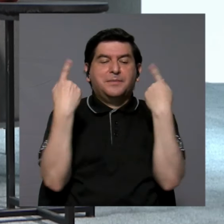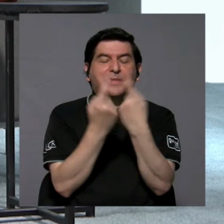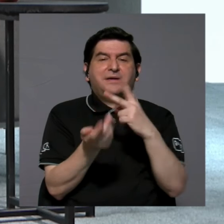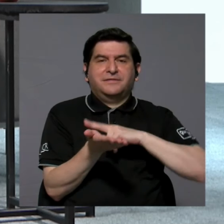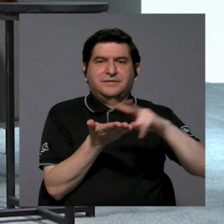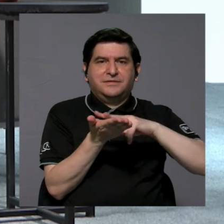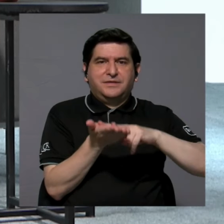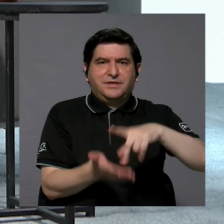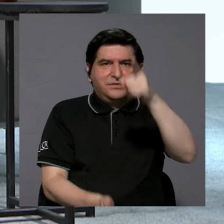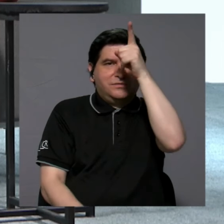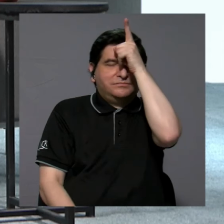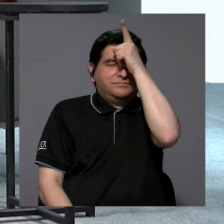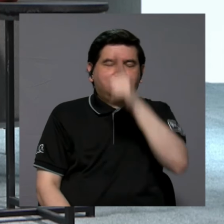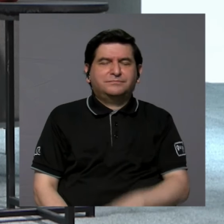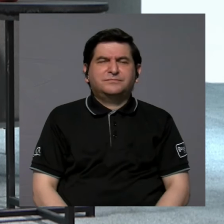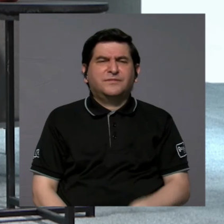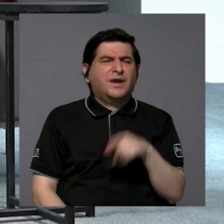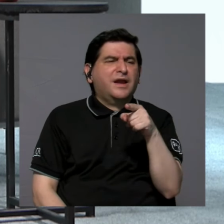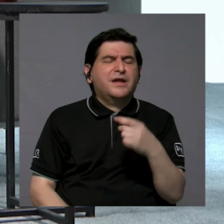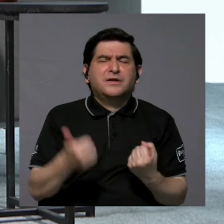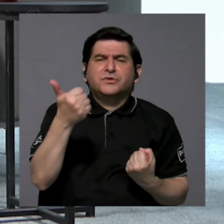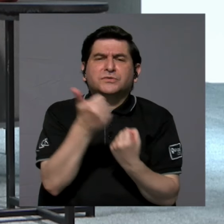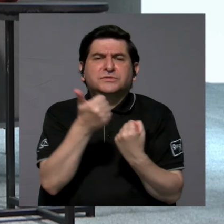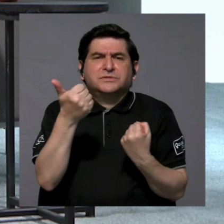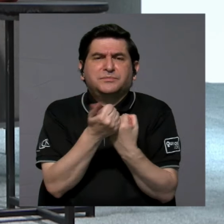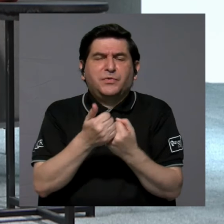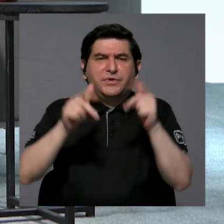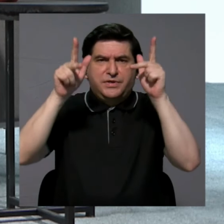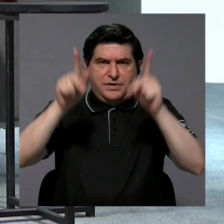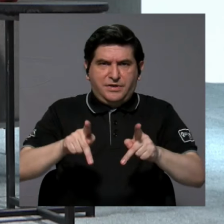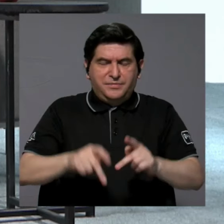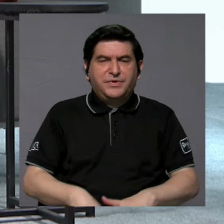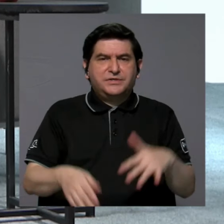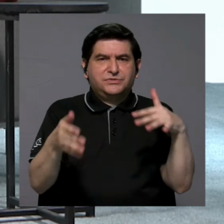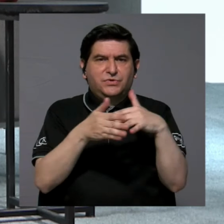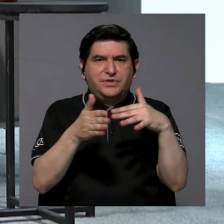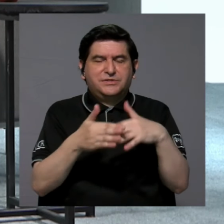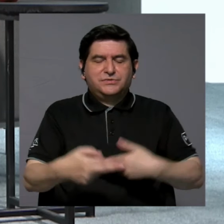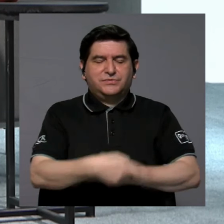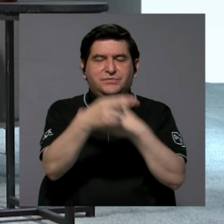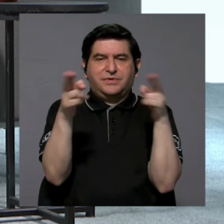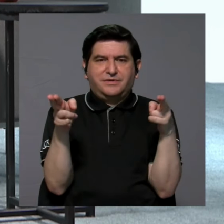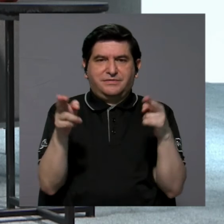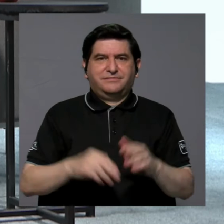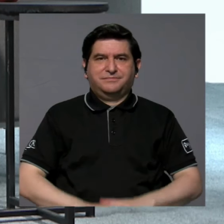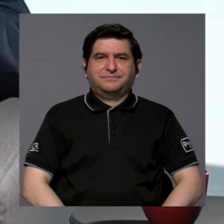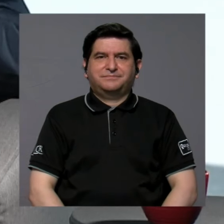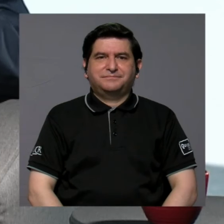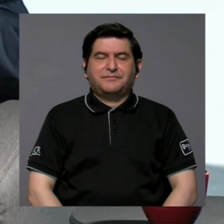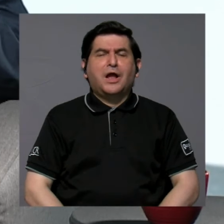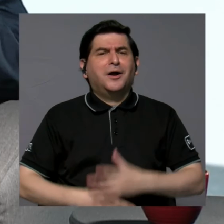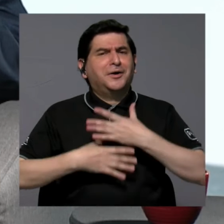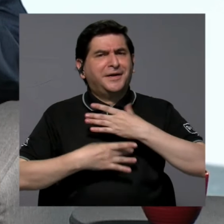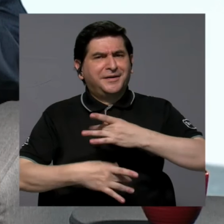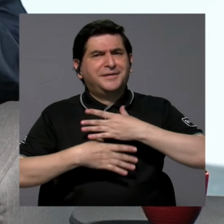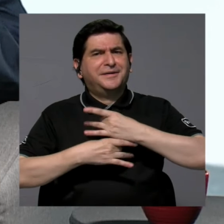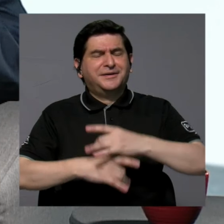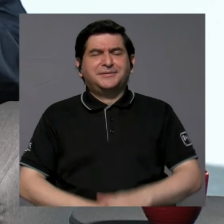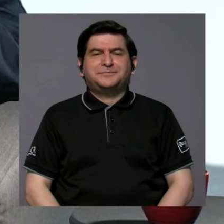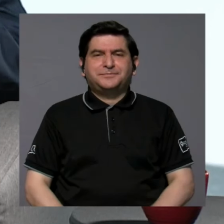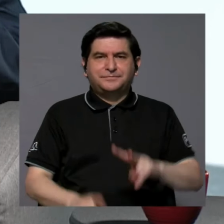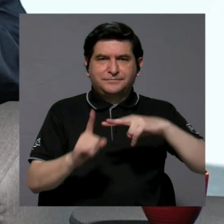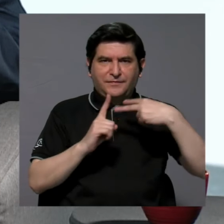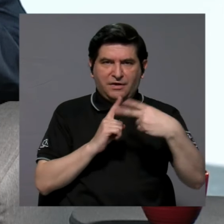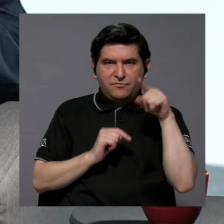Alemán y lo que busca es apoyar a personas que estudian en la región. Interesante. El